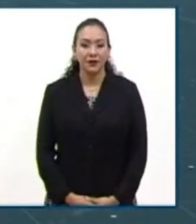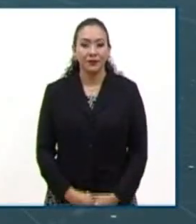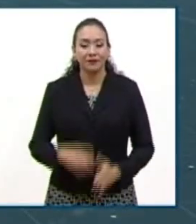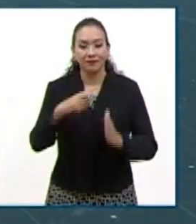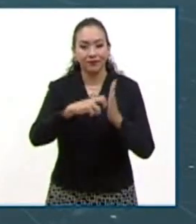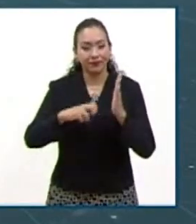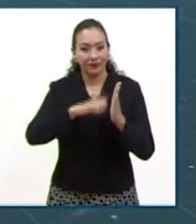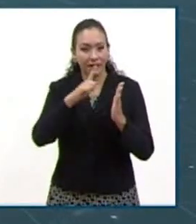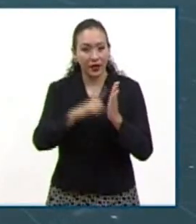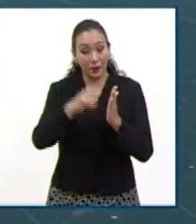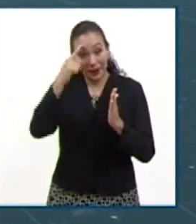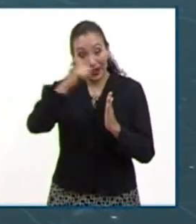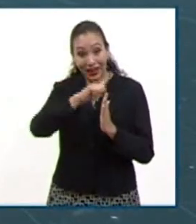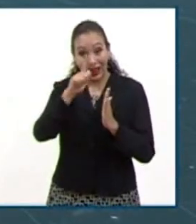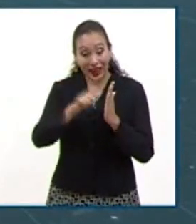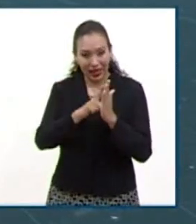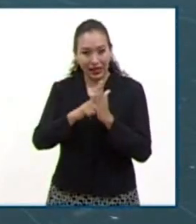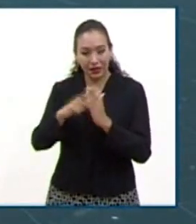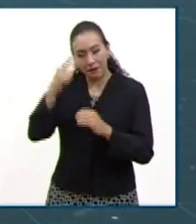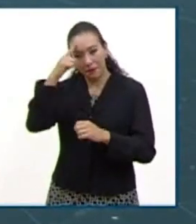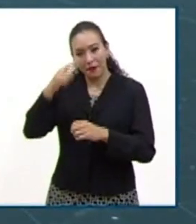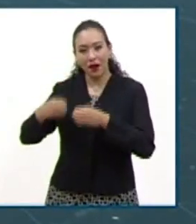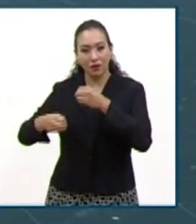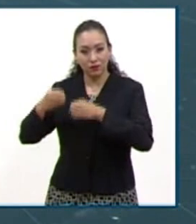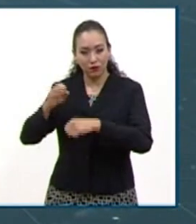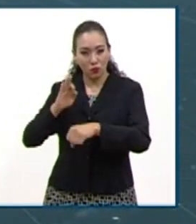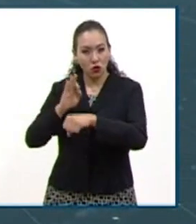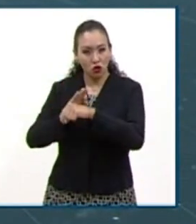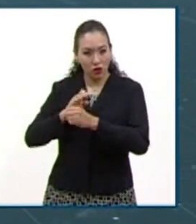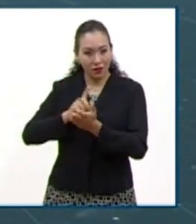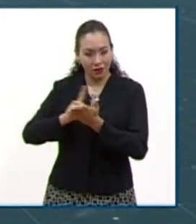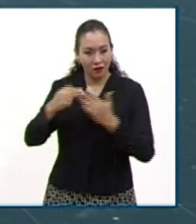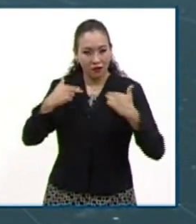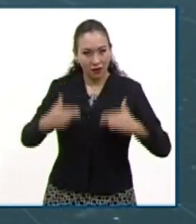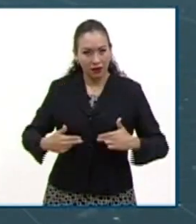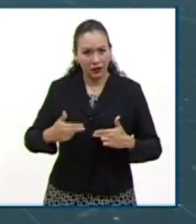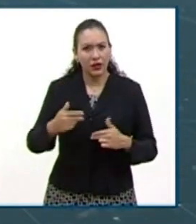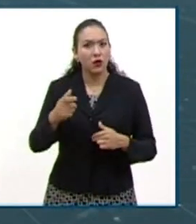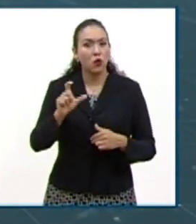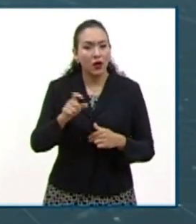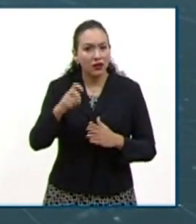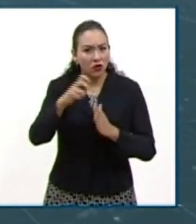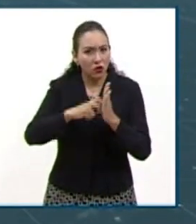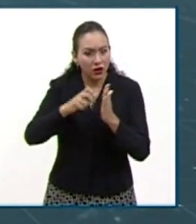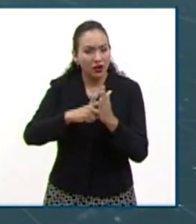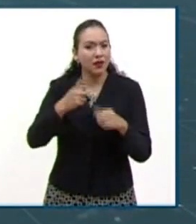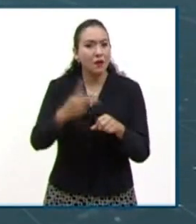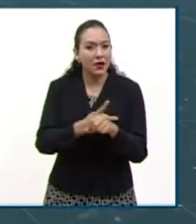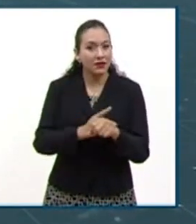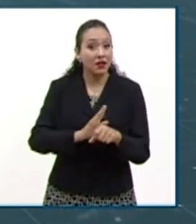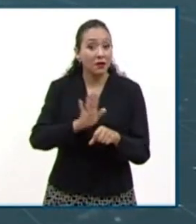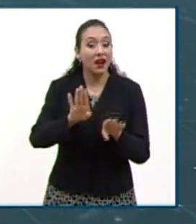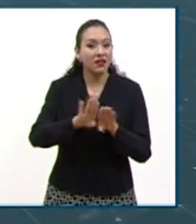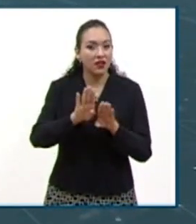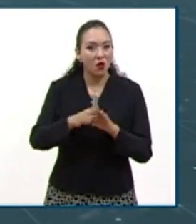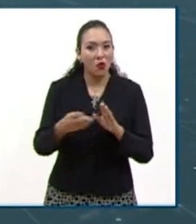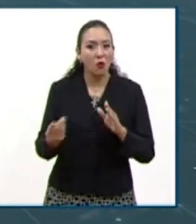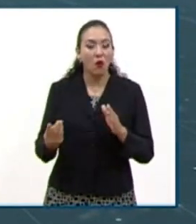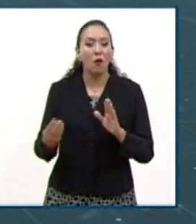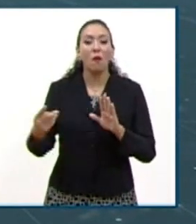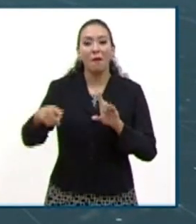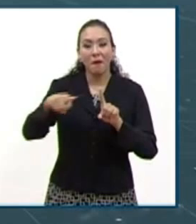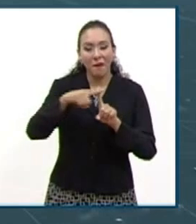Reforma a la Ley de Amparo en materia de suspensión. Se trata de una regresión en la protección de derechos humanos, aseguró la presidenta